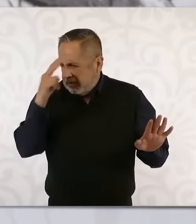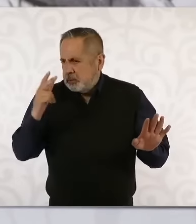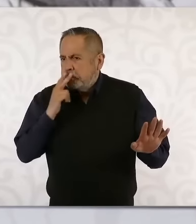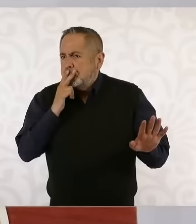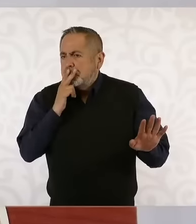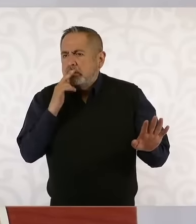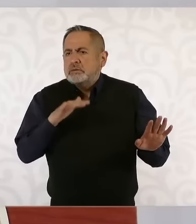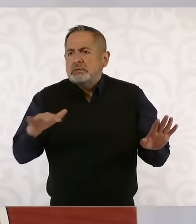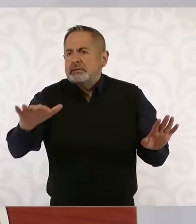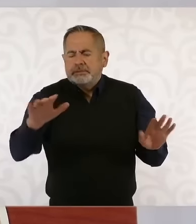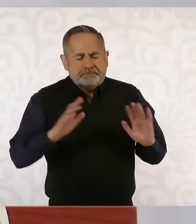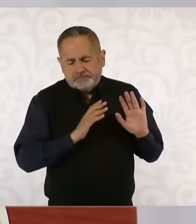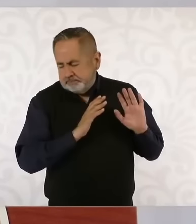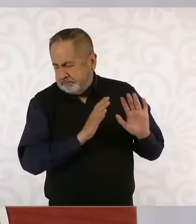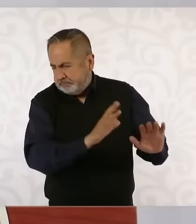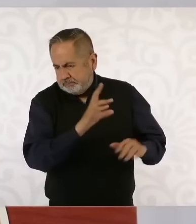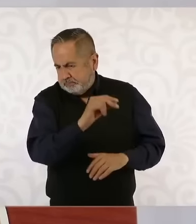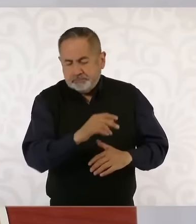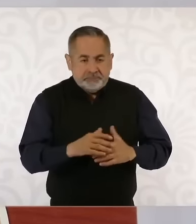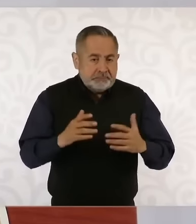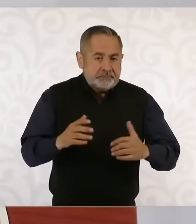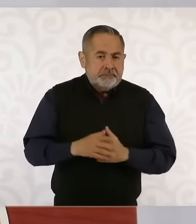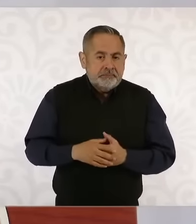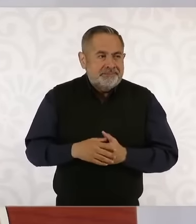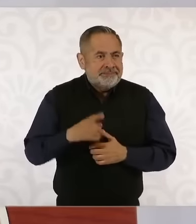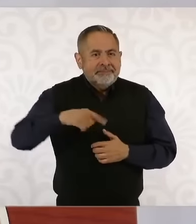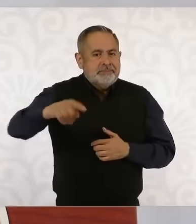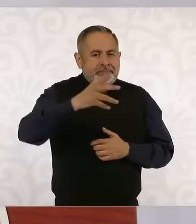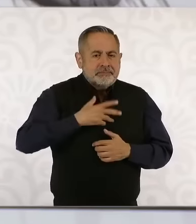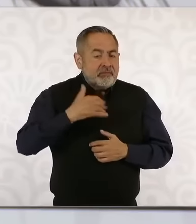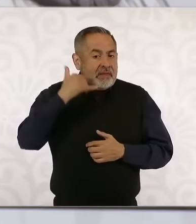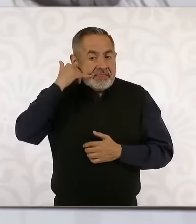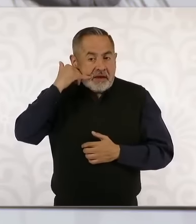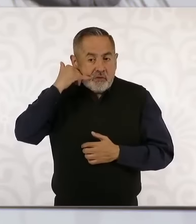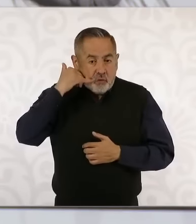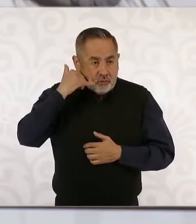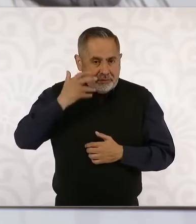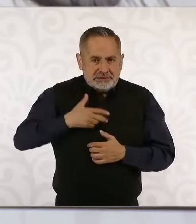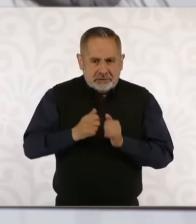Y ahora, todos los que tienen un teléfono celular ahora pueden informar.